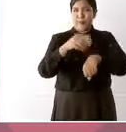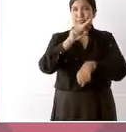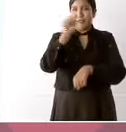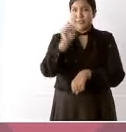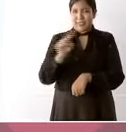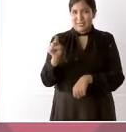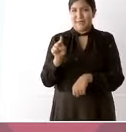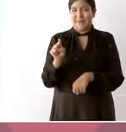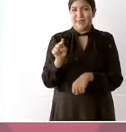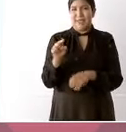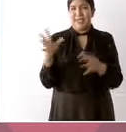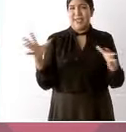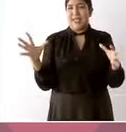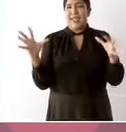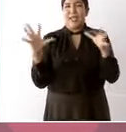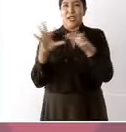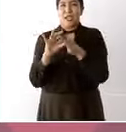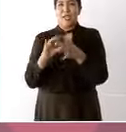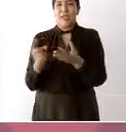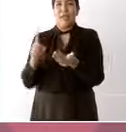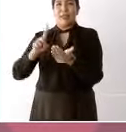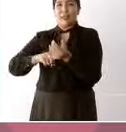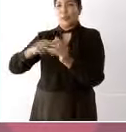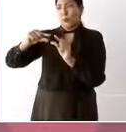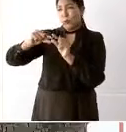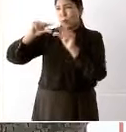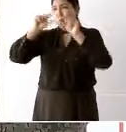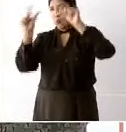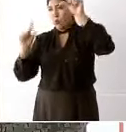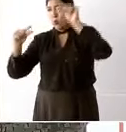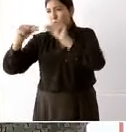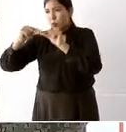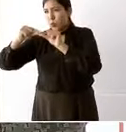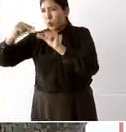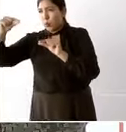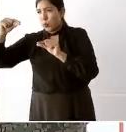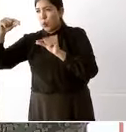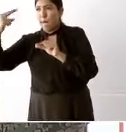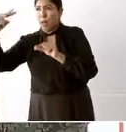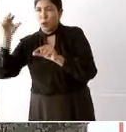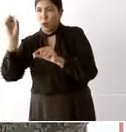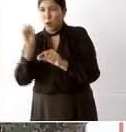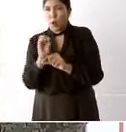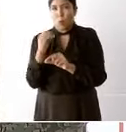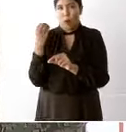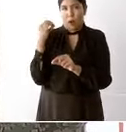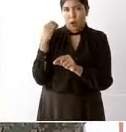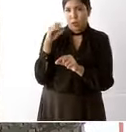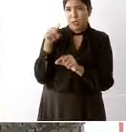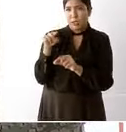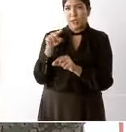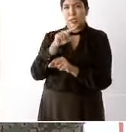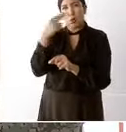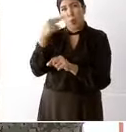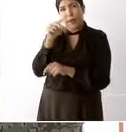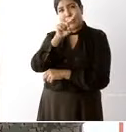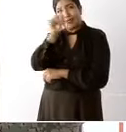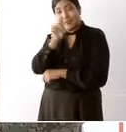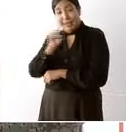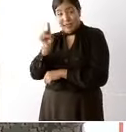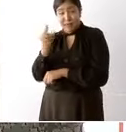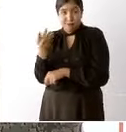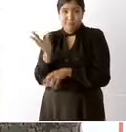dentro del corredor interoceánico. Aquí más que nada este proyecto es para la compra de todo